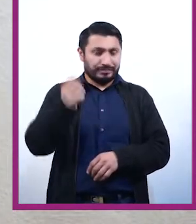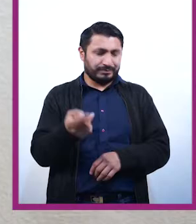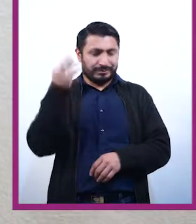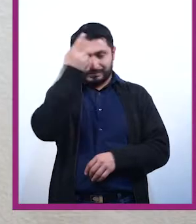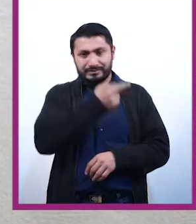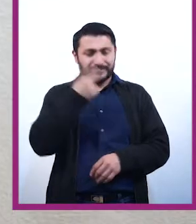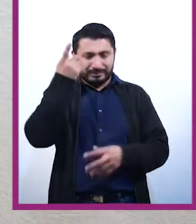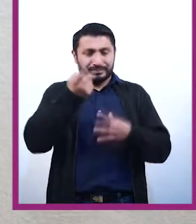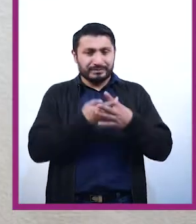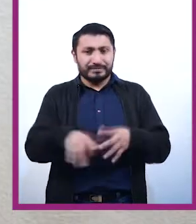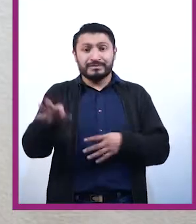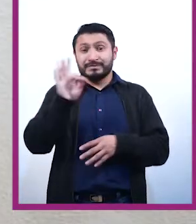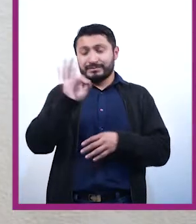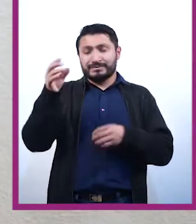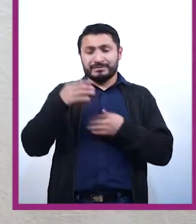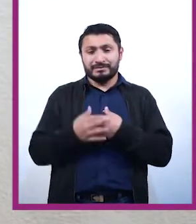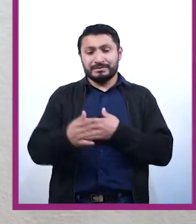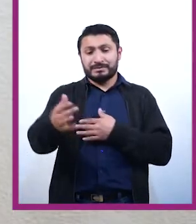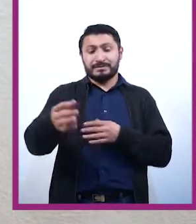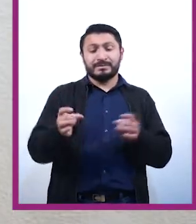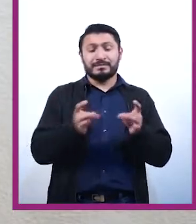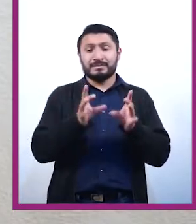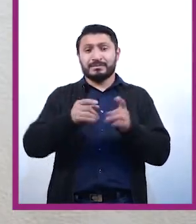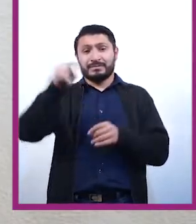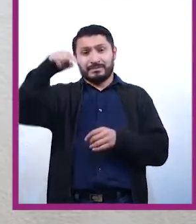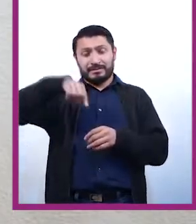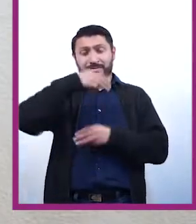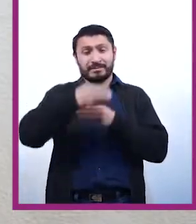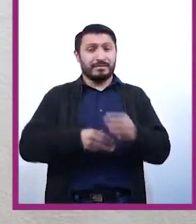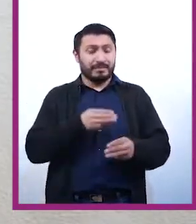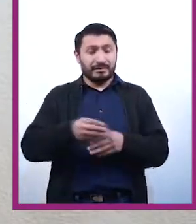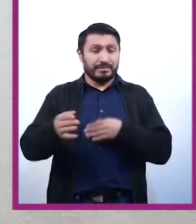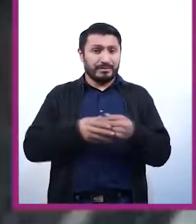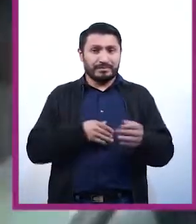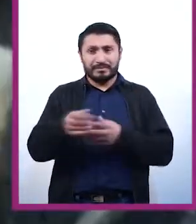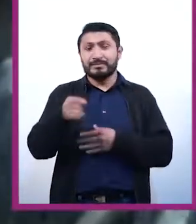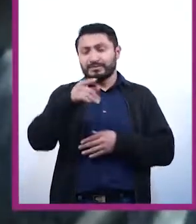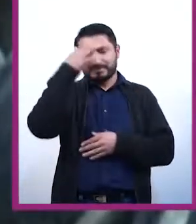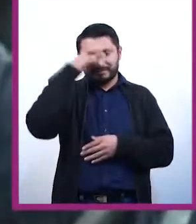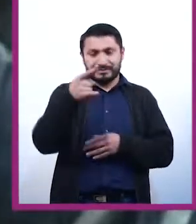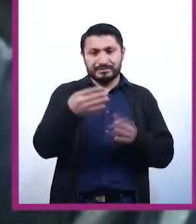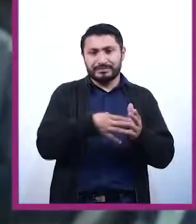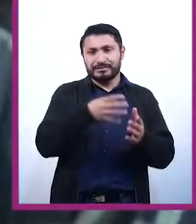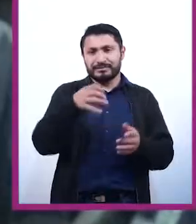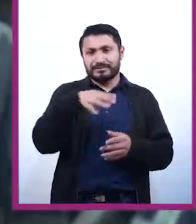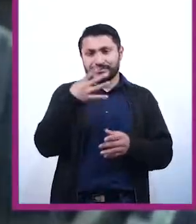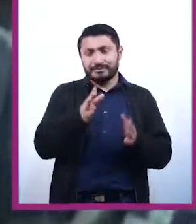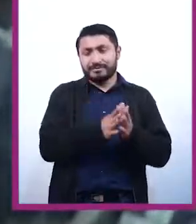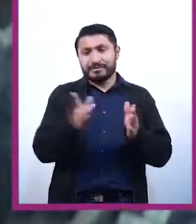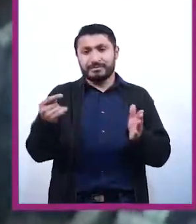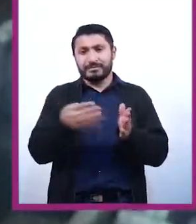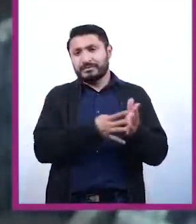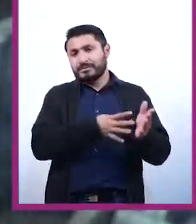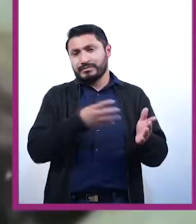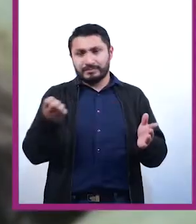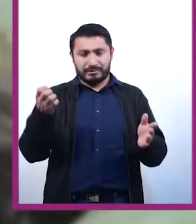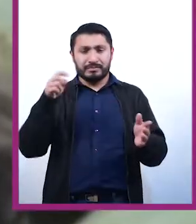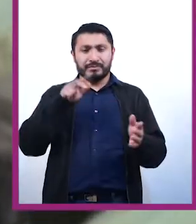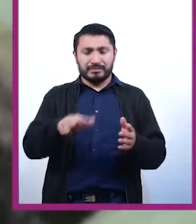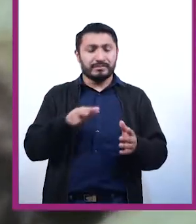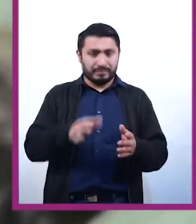29. Revisemos sus orígenes y posibles consecuencias en nuestro mundo actual. Como sabes, entre 1914